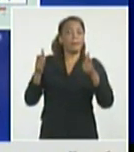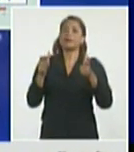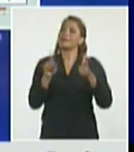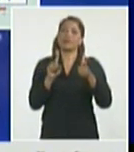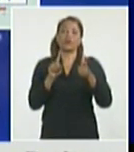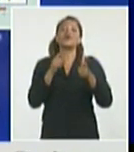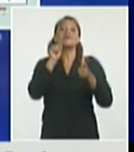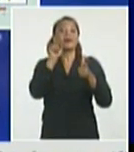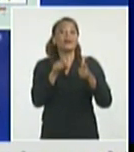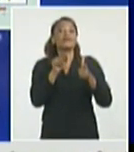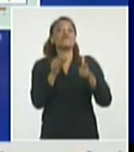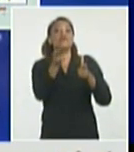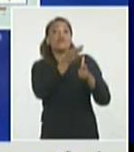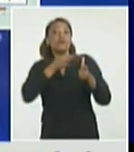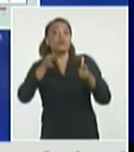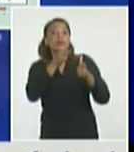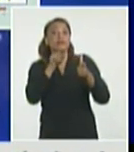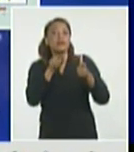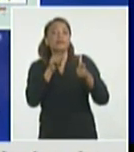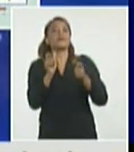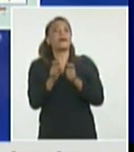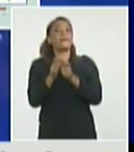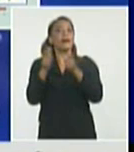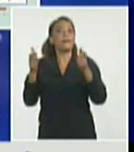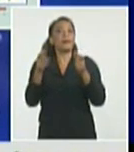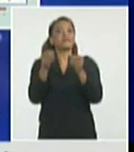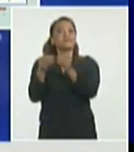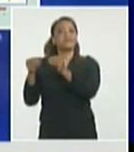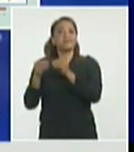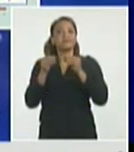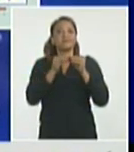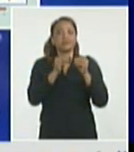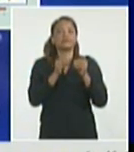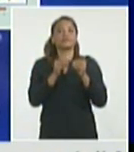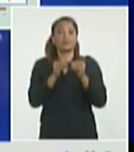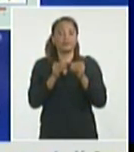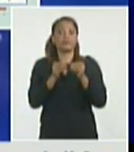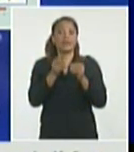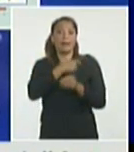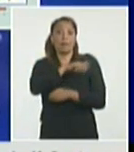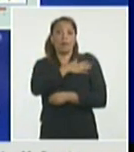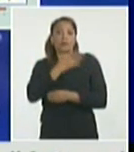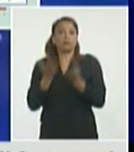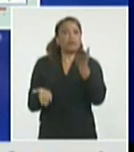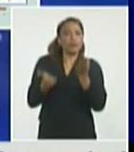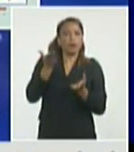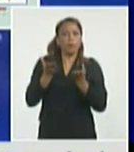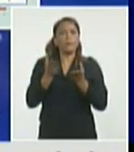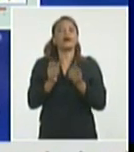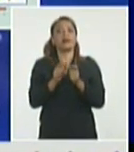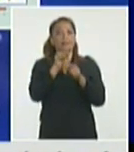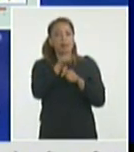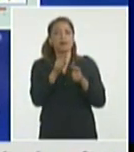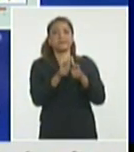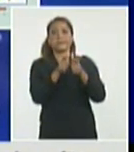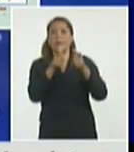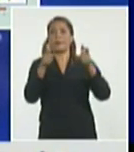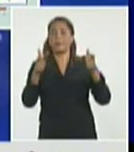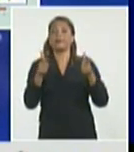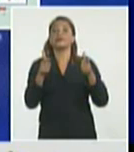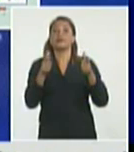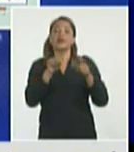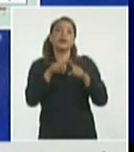los municipios que tienen una mayor incidencia de acuerdo a la población que tiene este territorio. Por